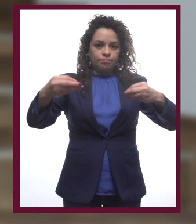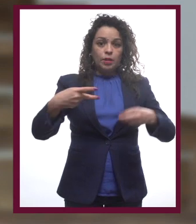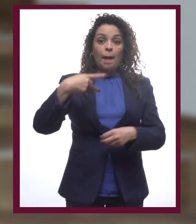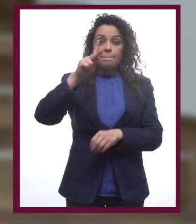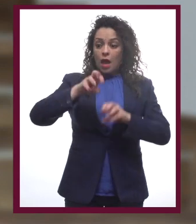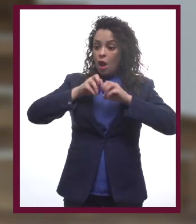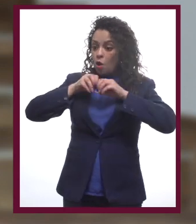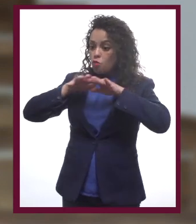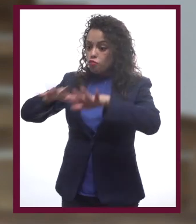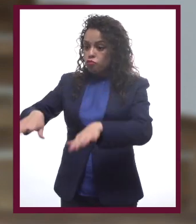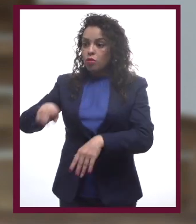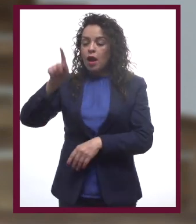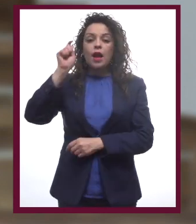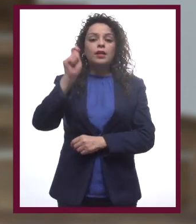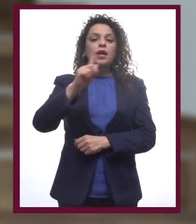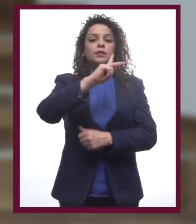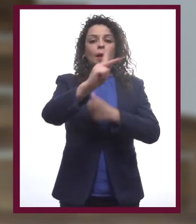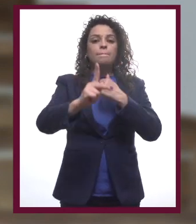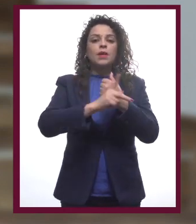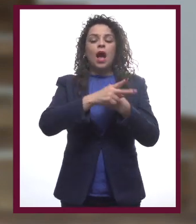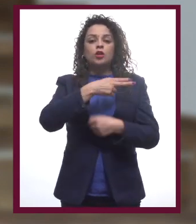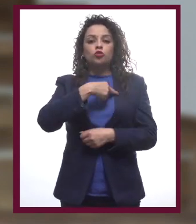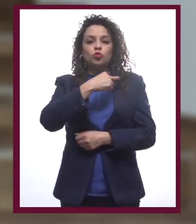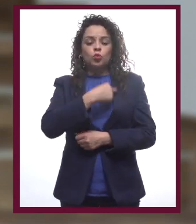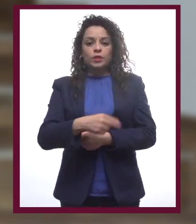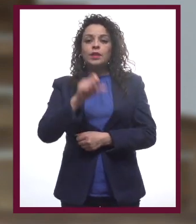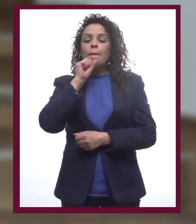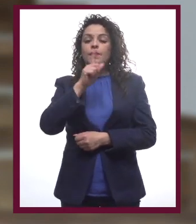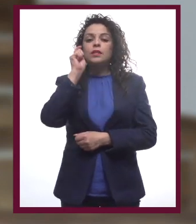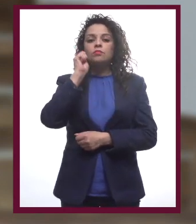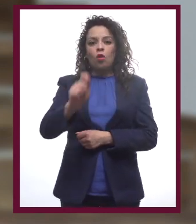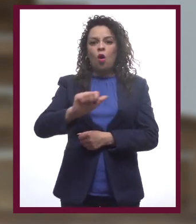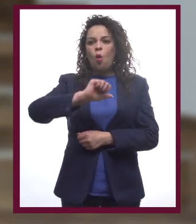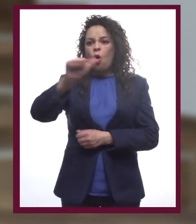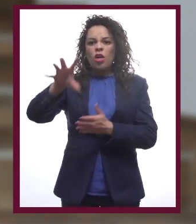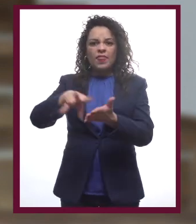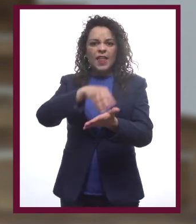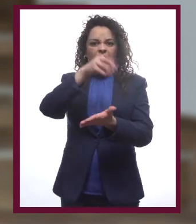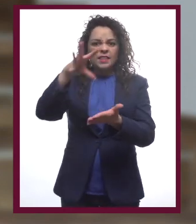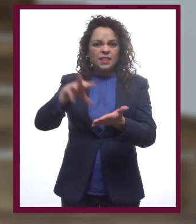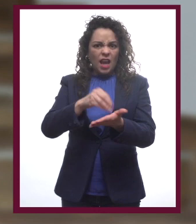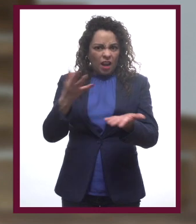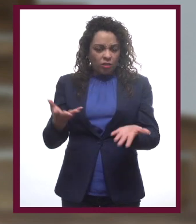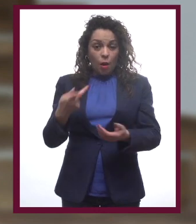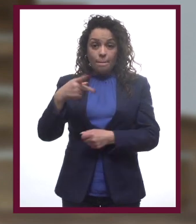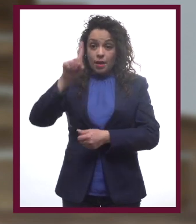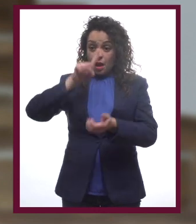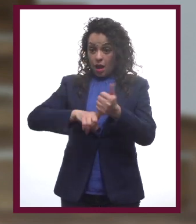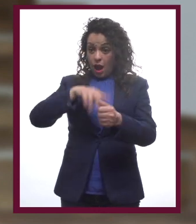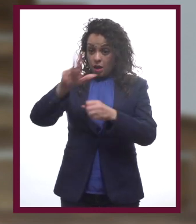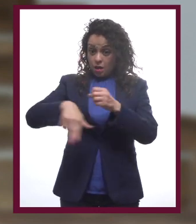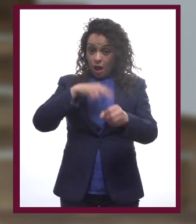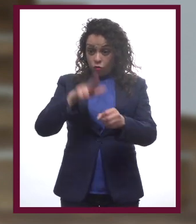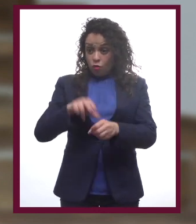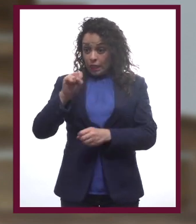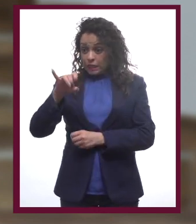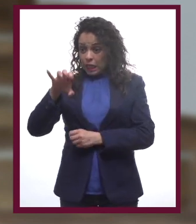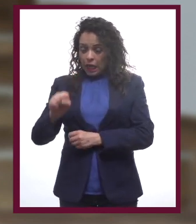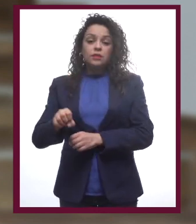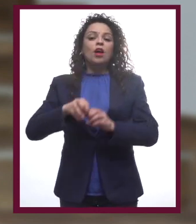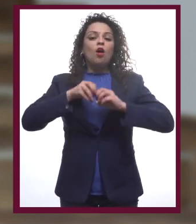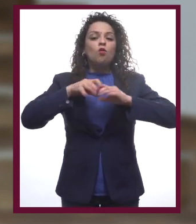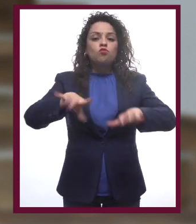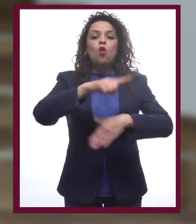se extiende a un país como Suiza, de la misma manera que se extiende a zonas desérticas. Mientras que si fuera natural, se